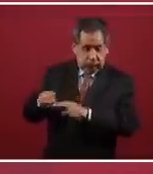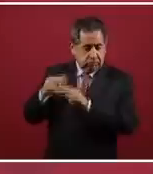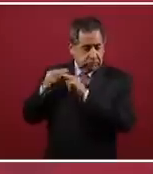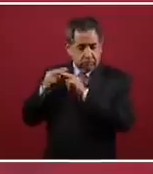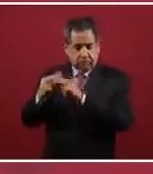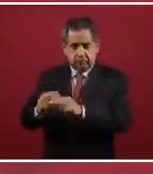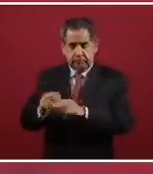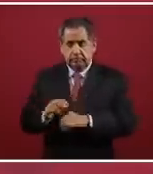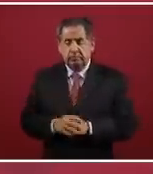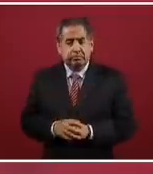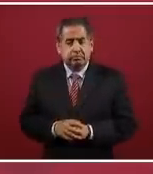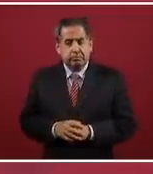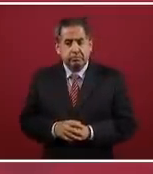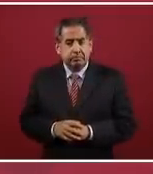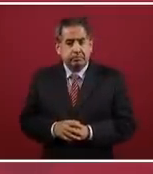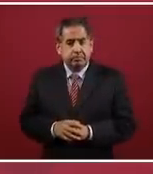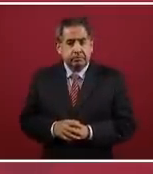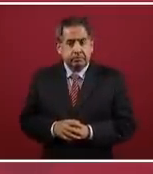Cambiaron